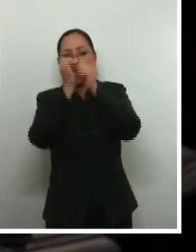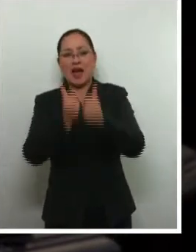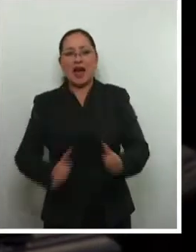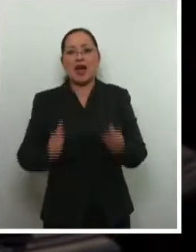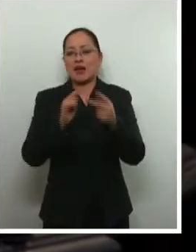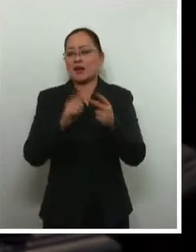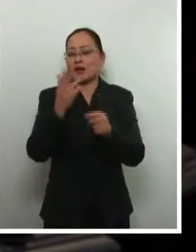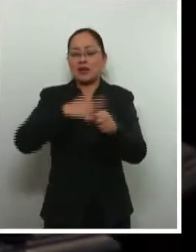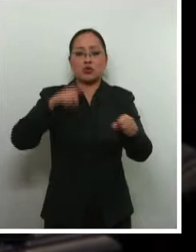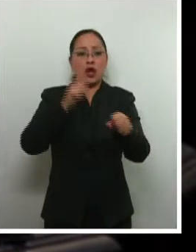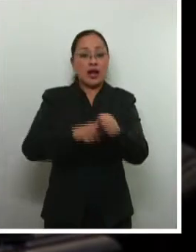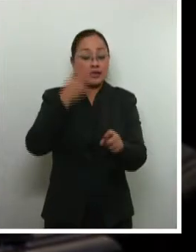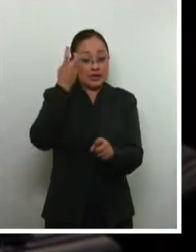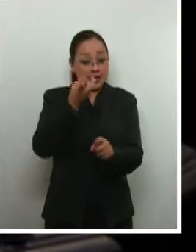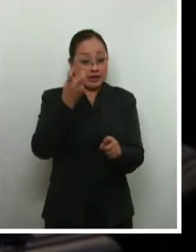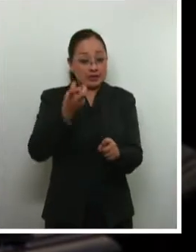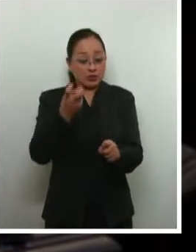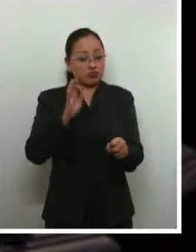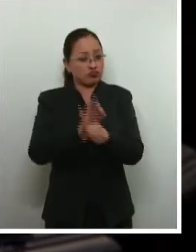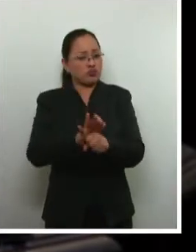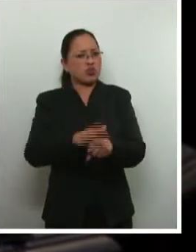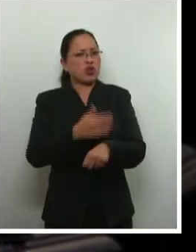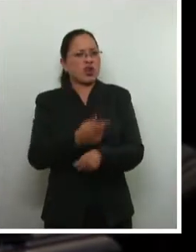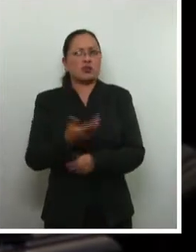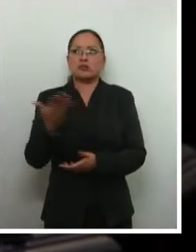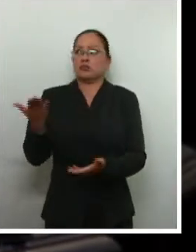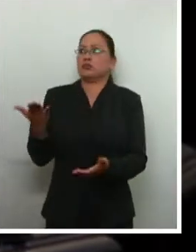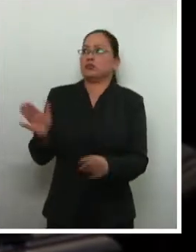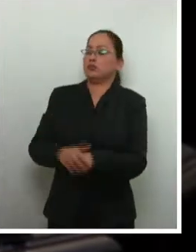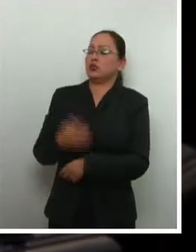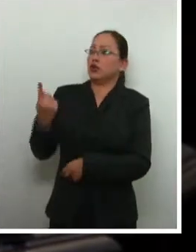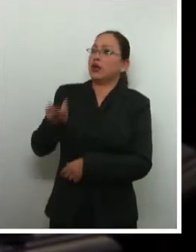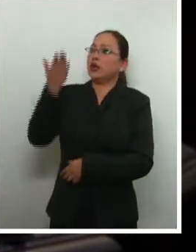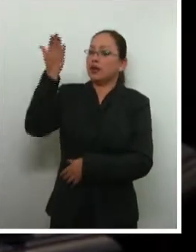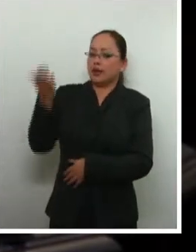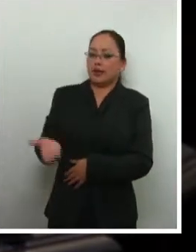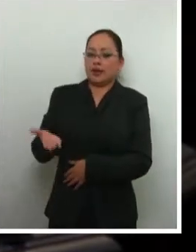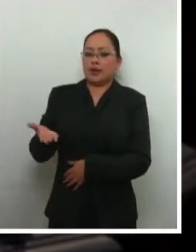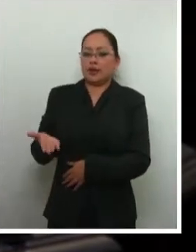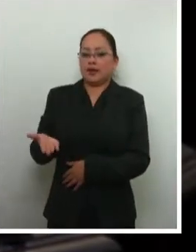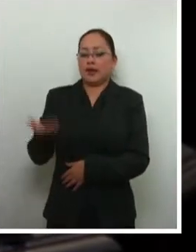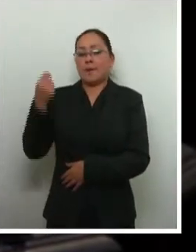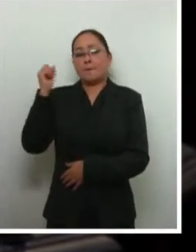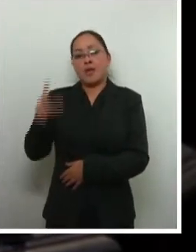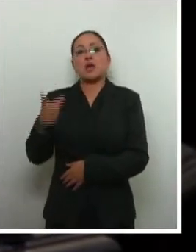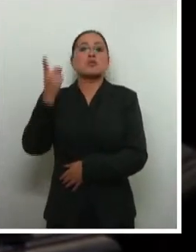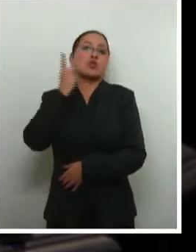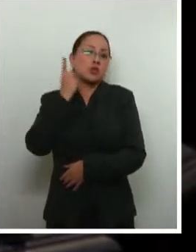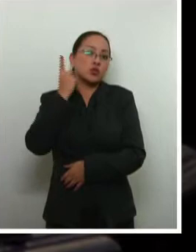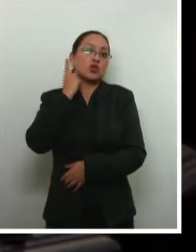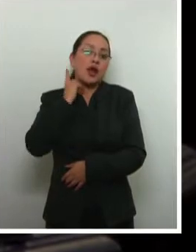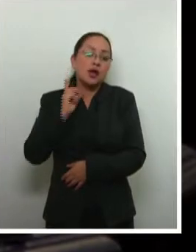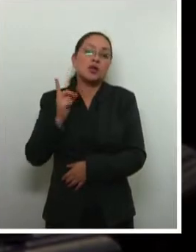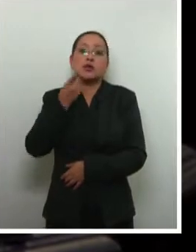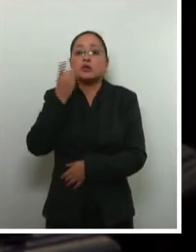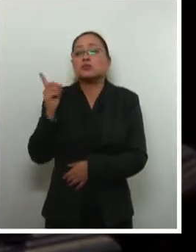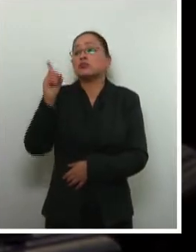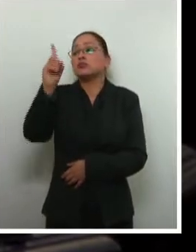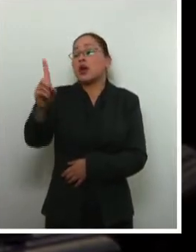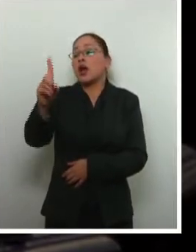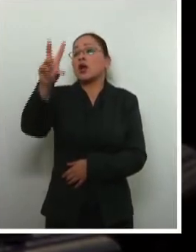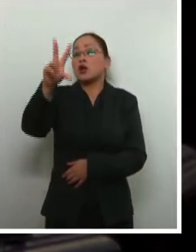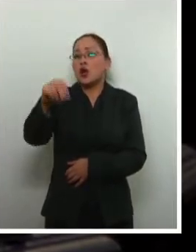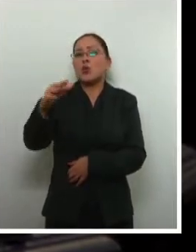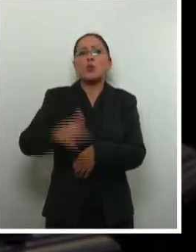su naturaleza. Y se preguntarán, bueno, entonces, ¿por qué pide la palabra en contra? Pido